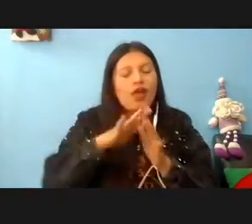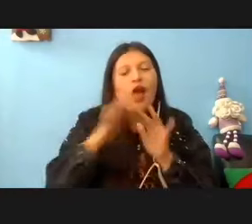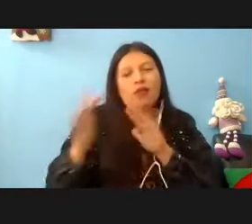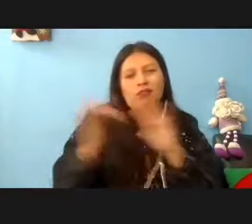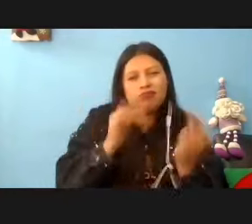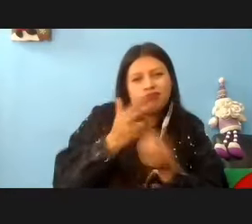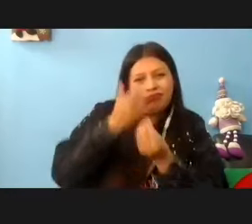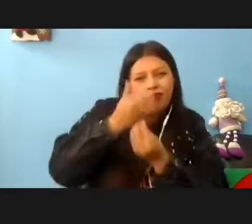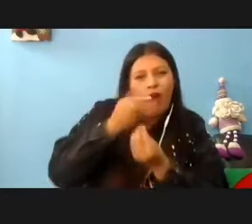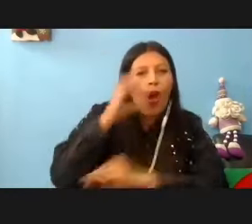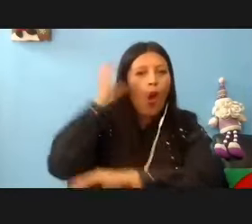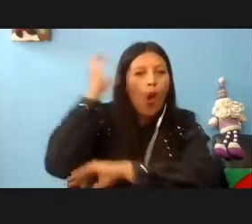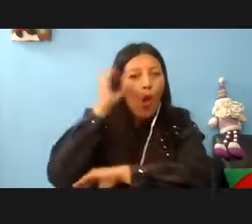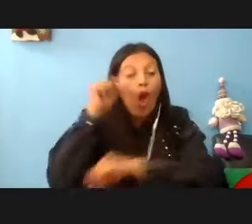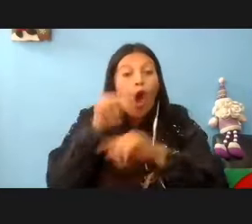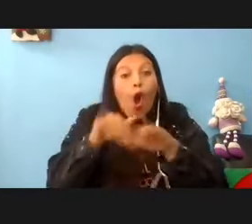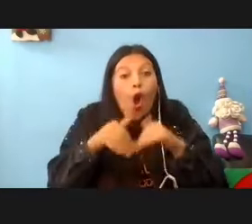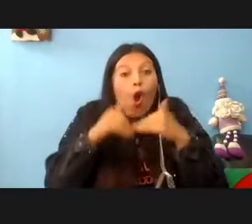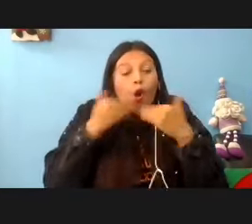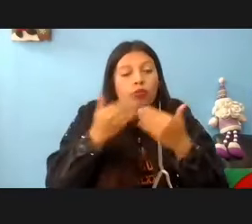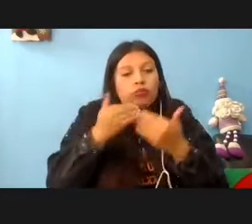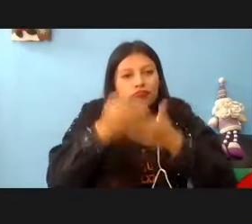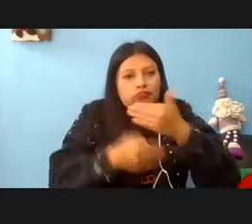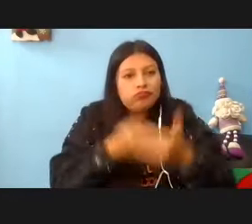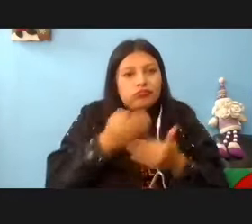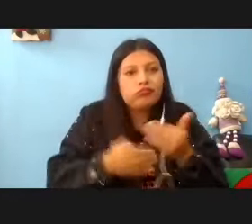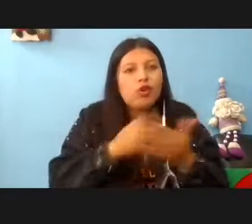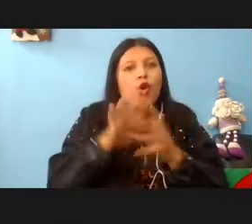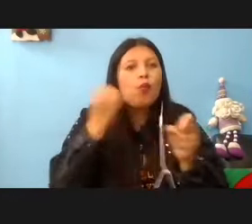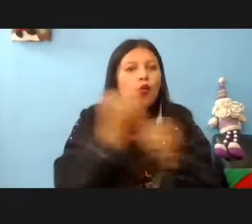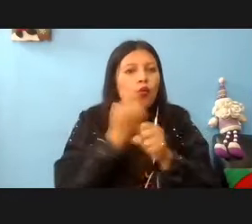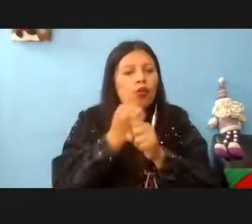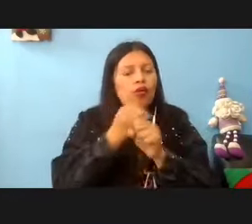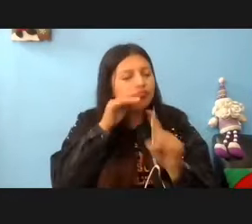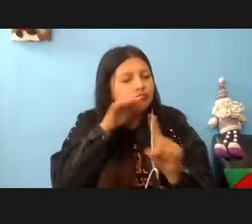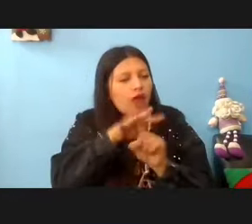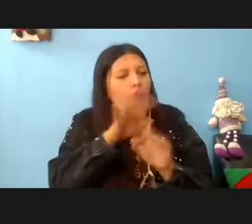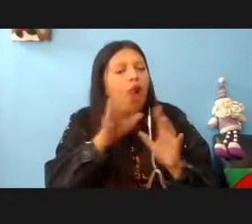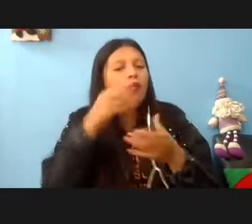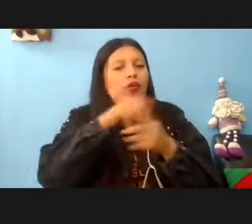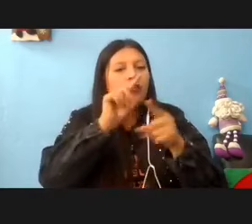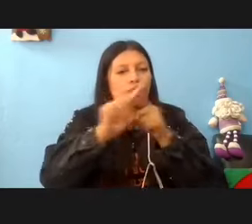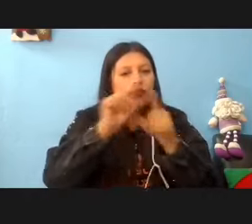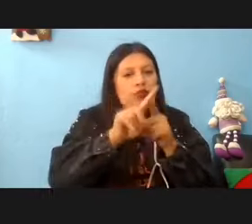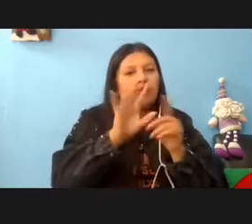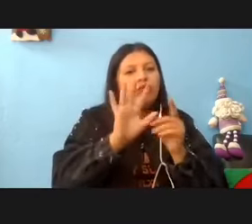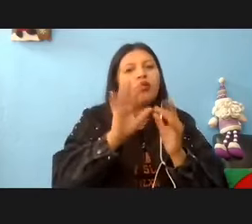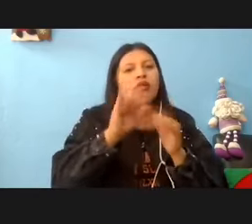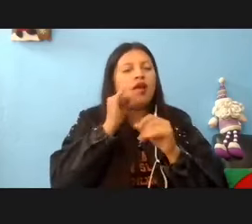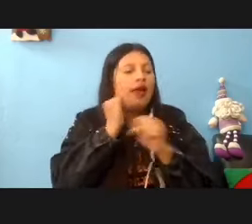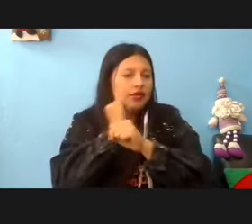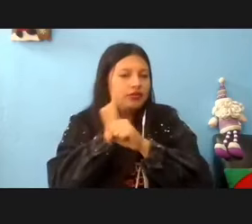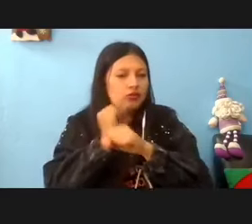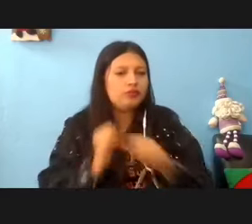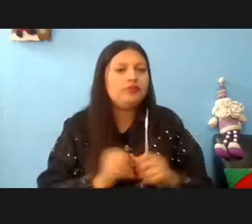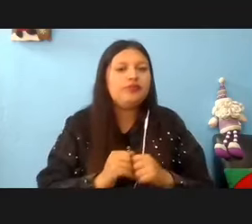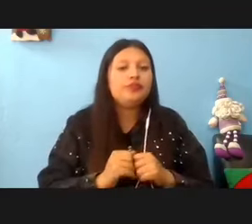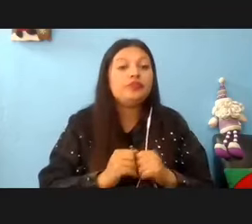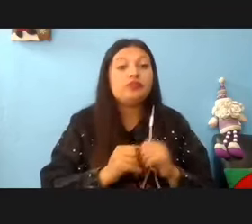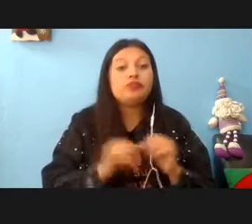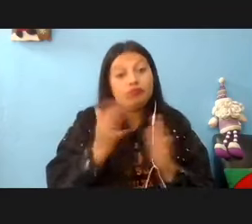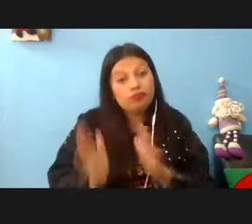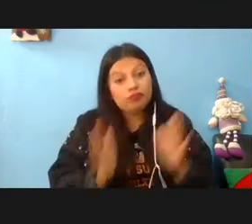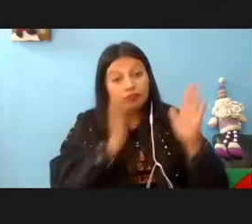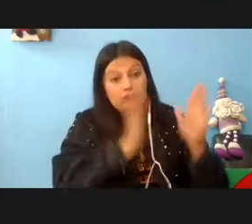armado en Colombia y cómo este logra llegar o no, o cómo se trabaja y se aborda en escenarios educativos de distinto nivel. Y, por otro lado,